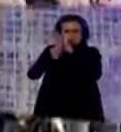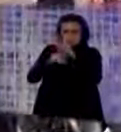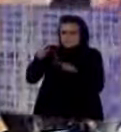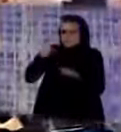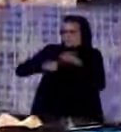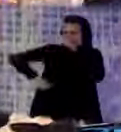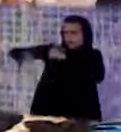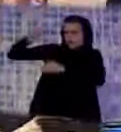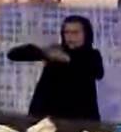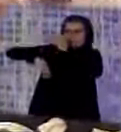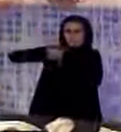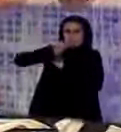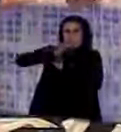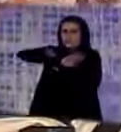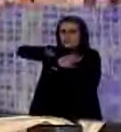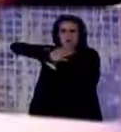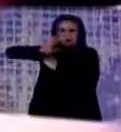hace años